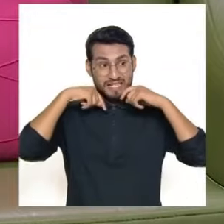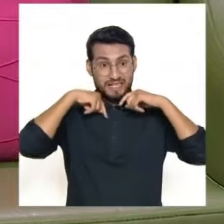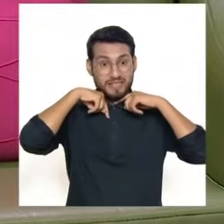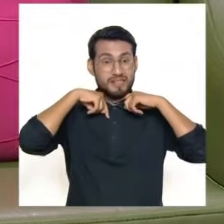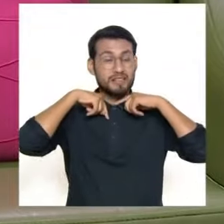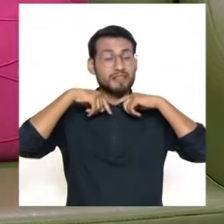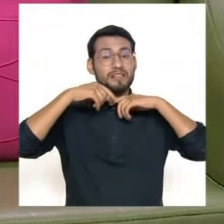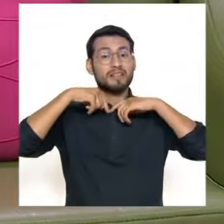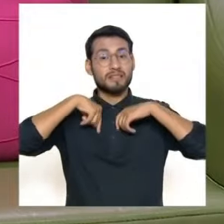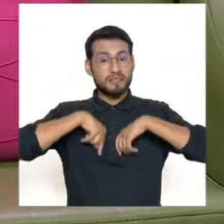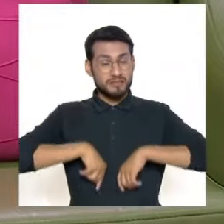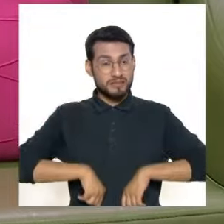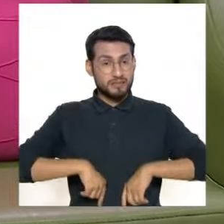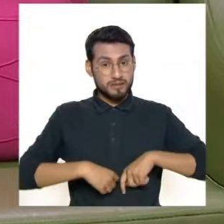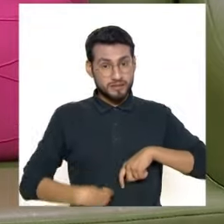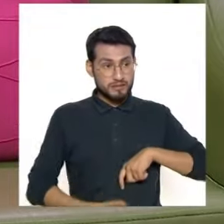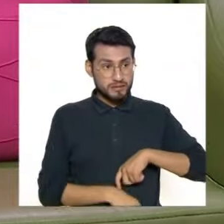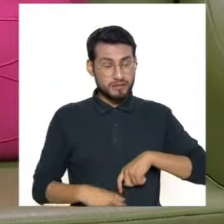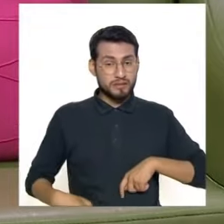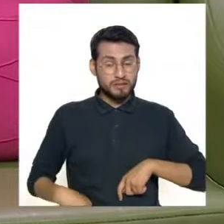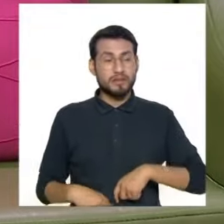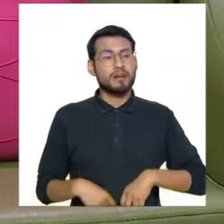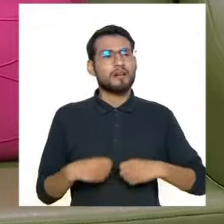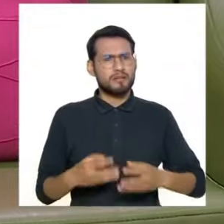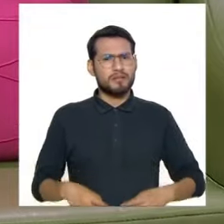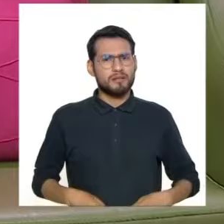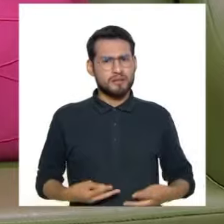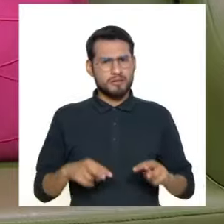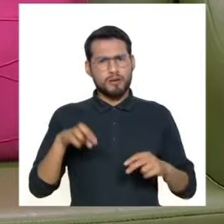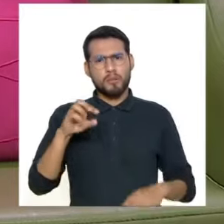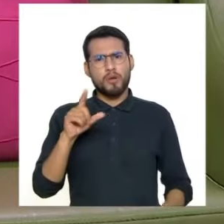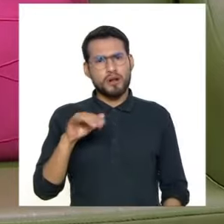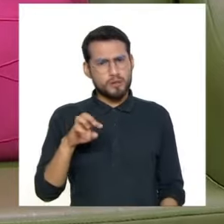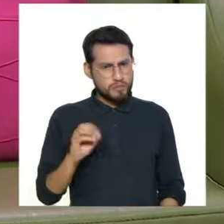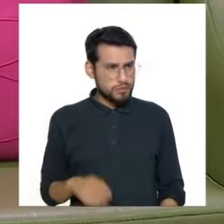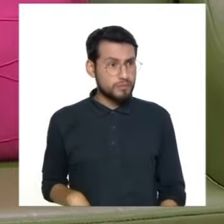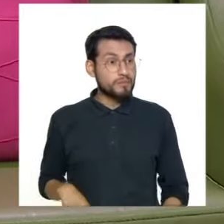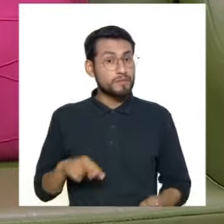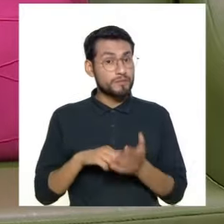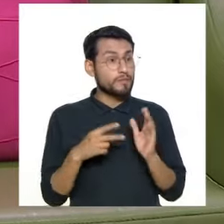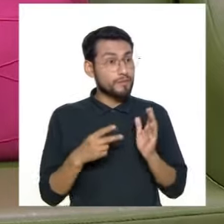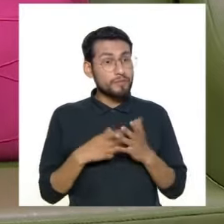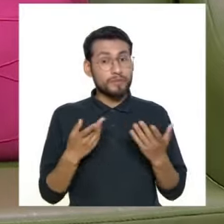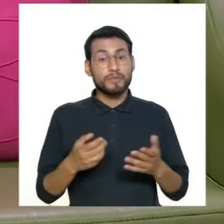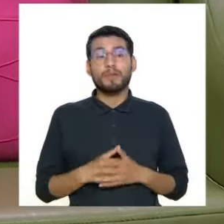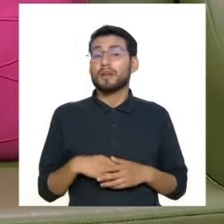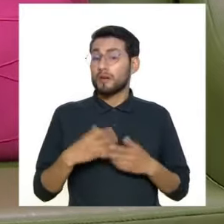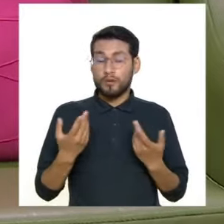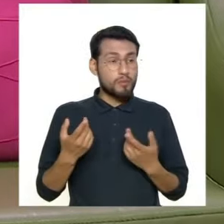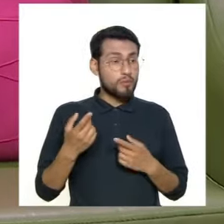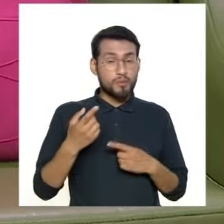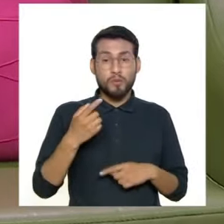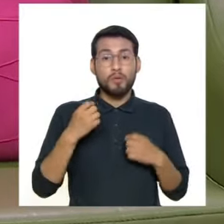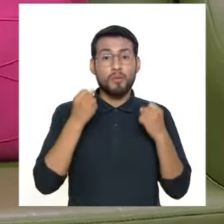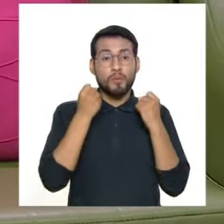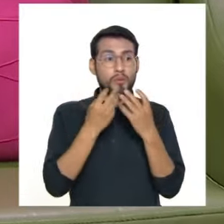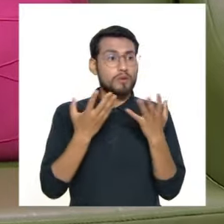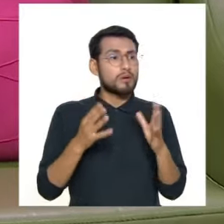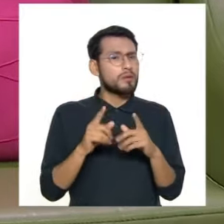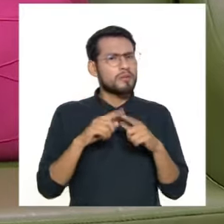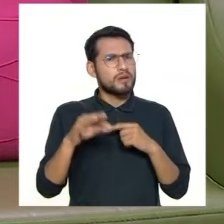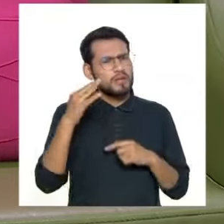pasa hasta el colon y propician el crecimiento de plip O sea que el conocimiento es incesante O sea hay mucho